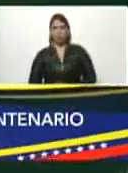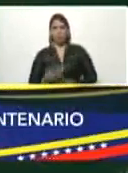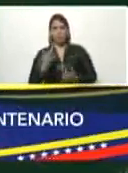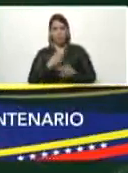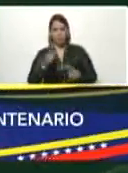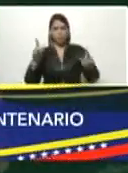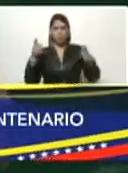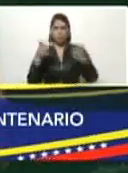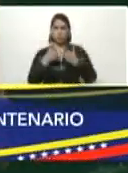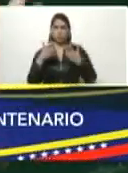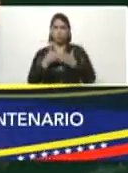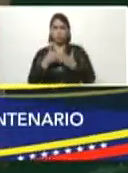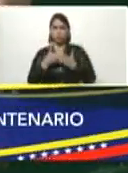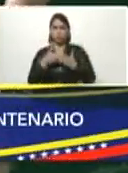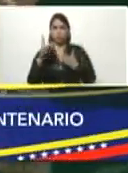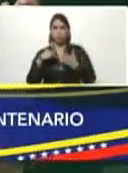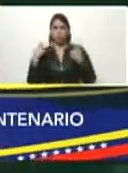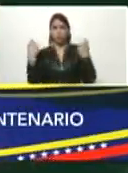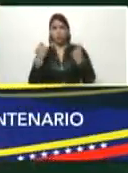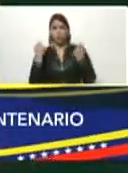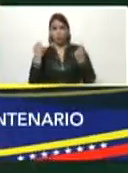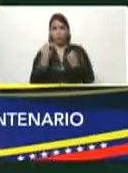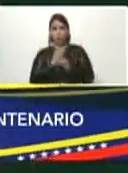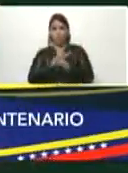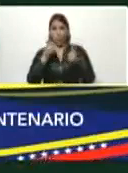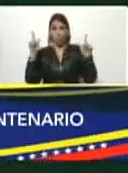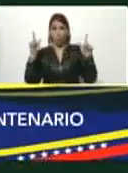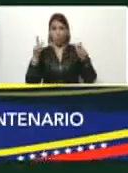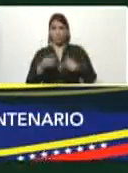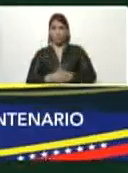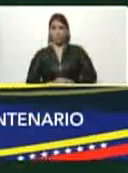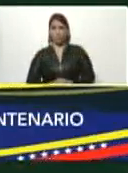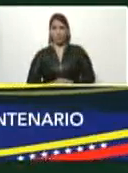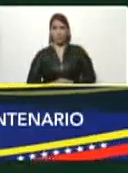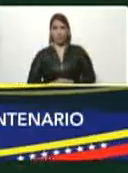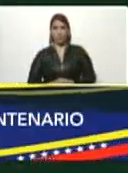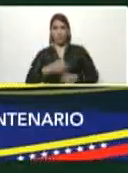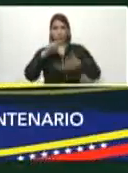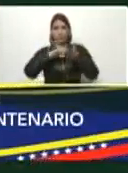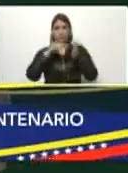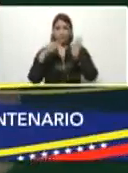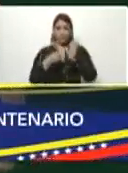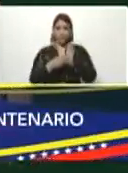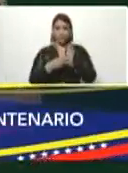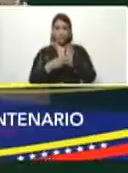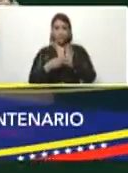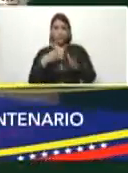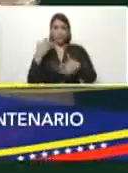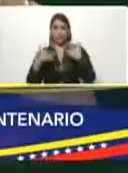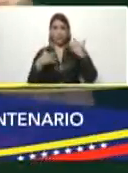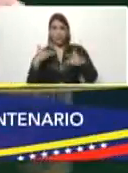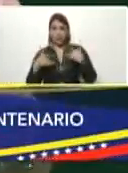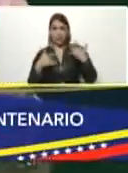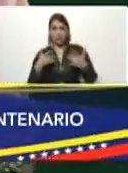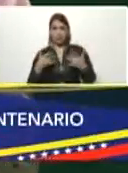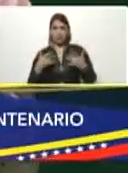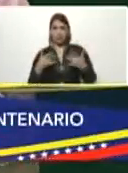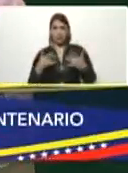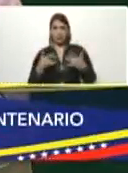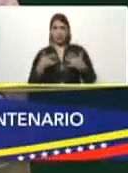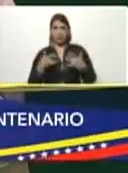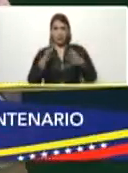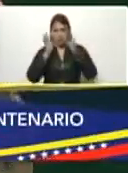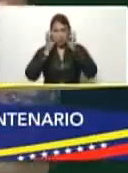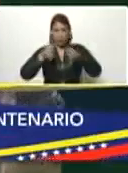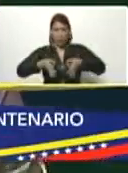libertaria, de las campañas por la liberación, constituyen un hecho internalizado por